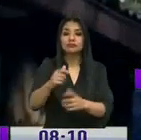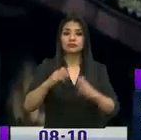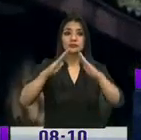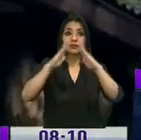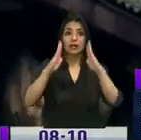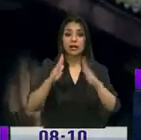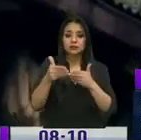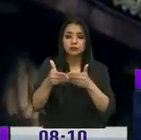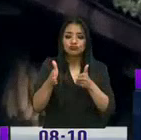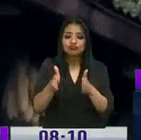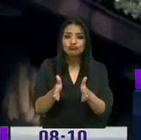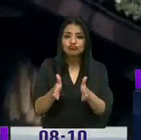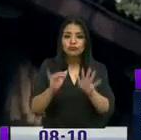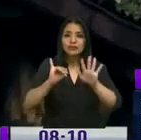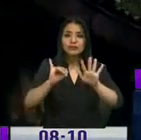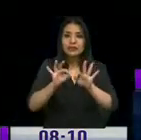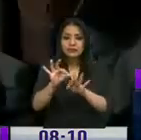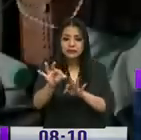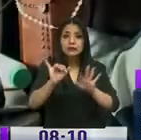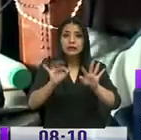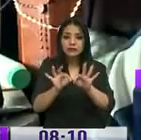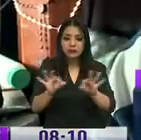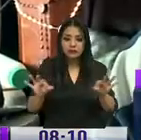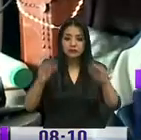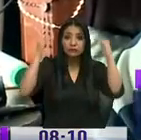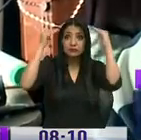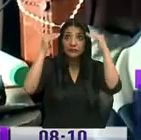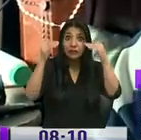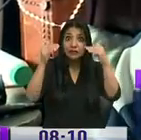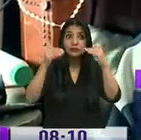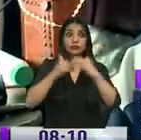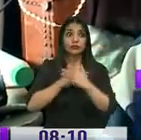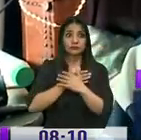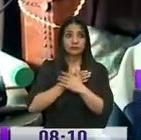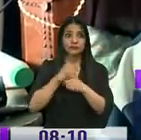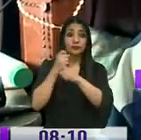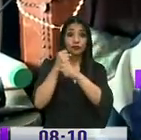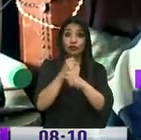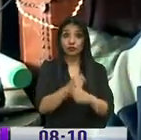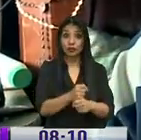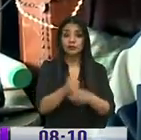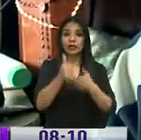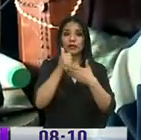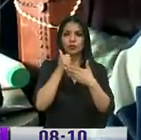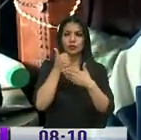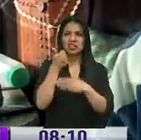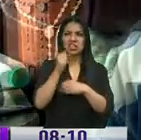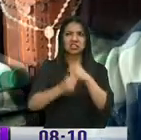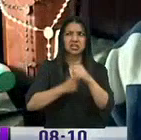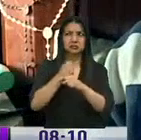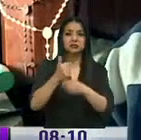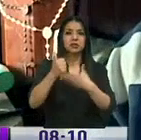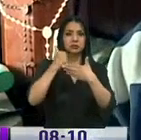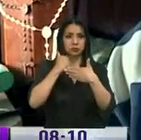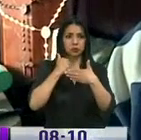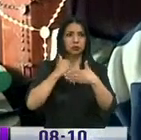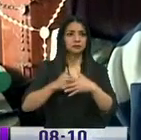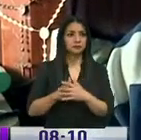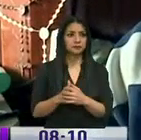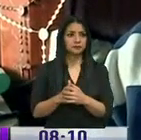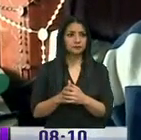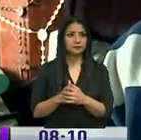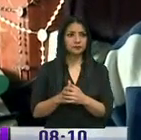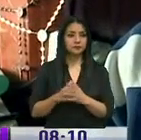es un cuarto de 6x6 metros cuadrados. Un techo para mi país. En la fundación ellos nos ayudaron hace 10 años. Lo que